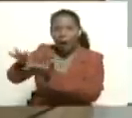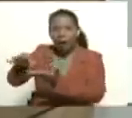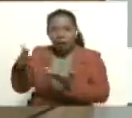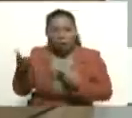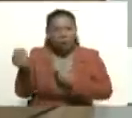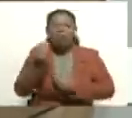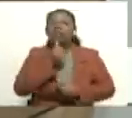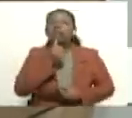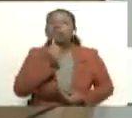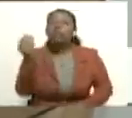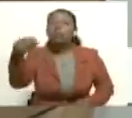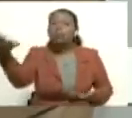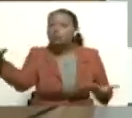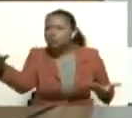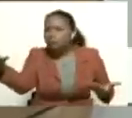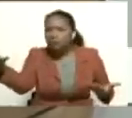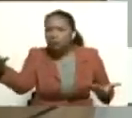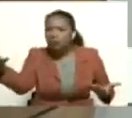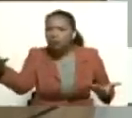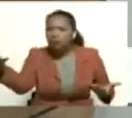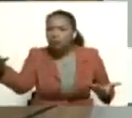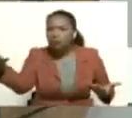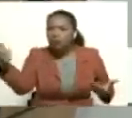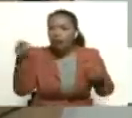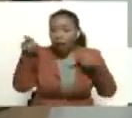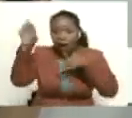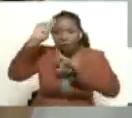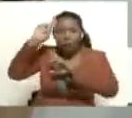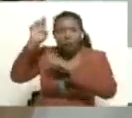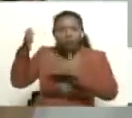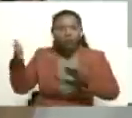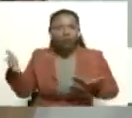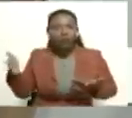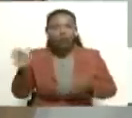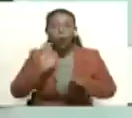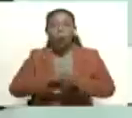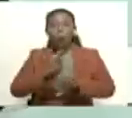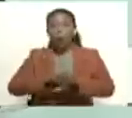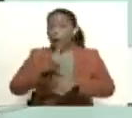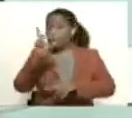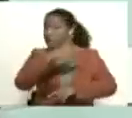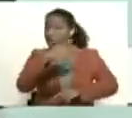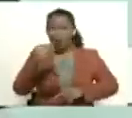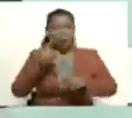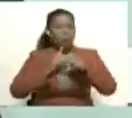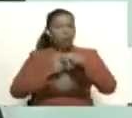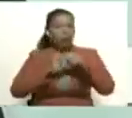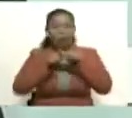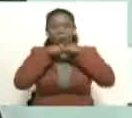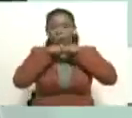más? Si una de las razones por la que no prosperó,